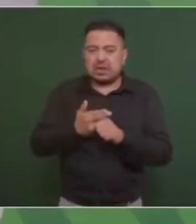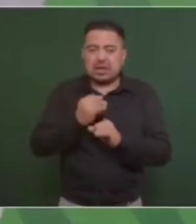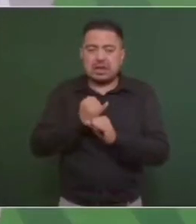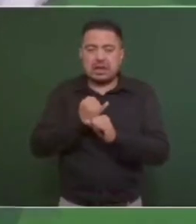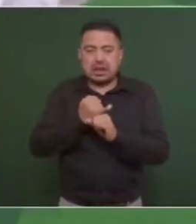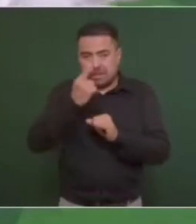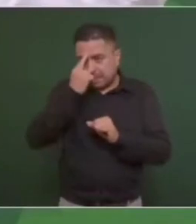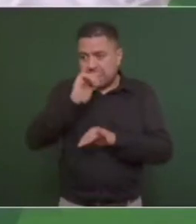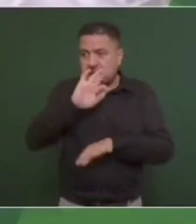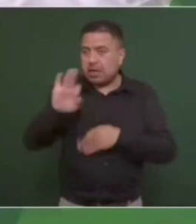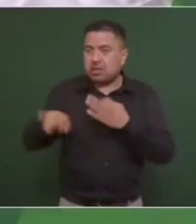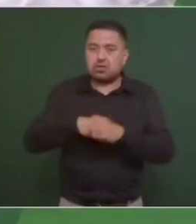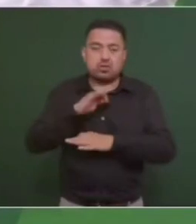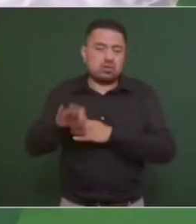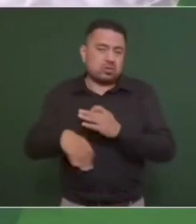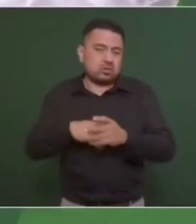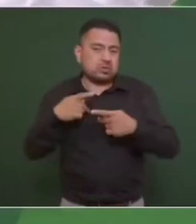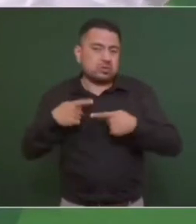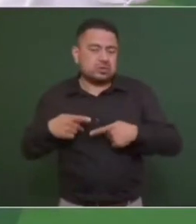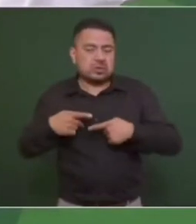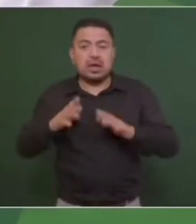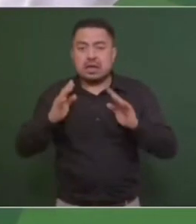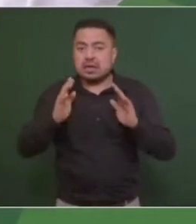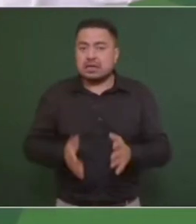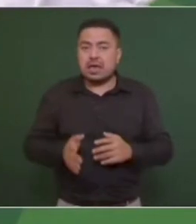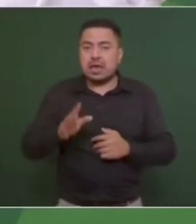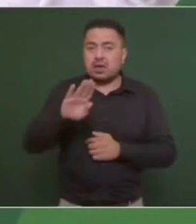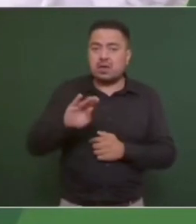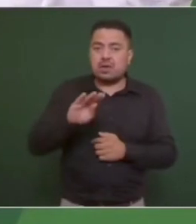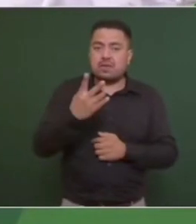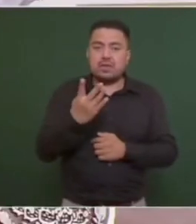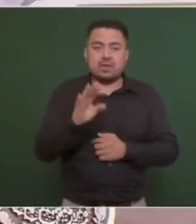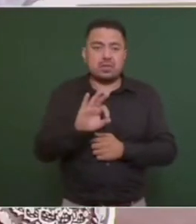ya tenemos 94